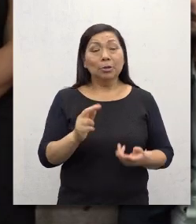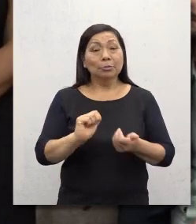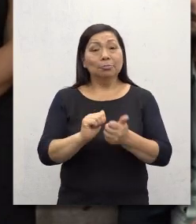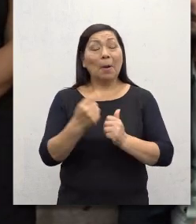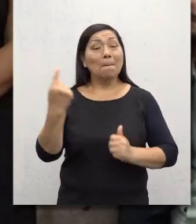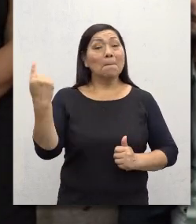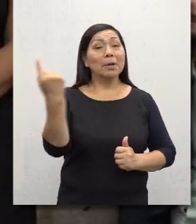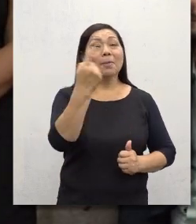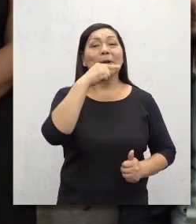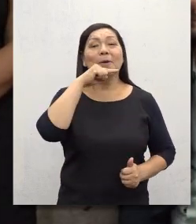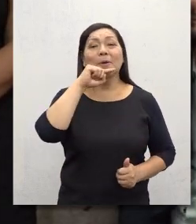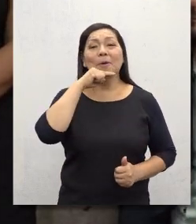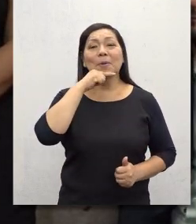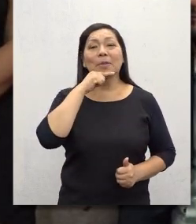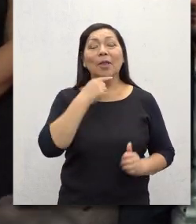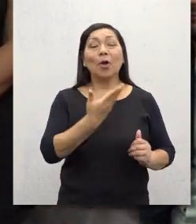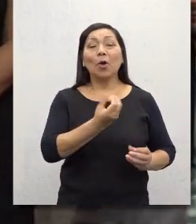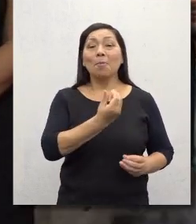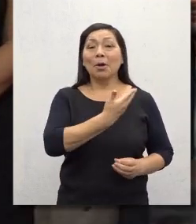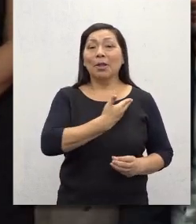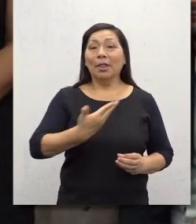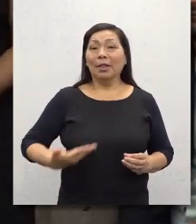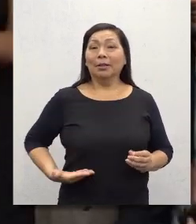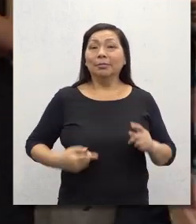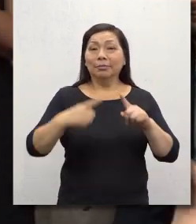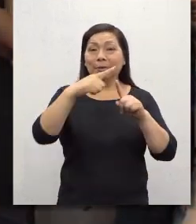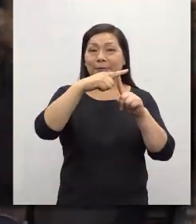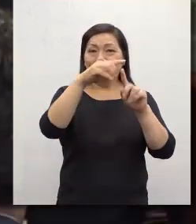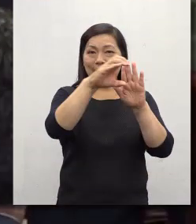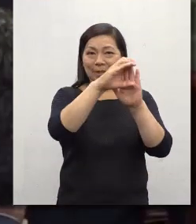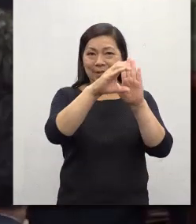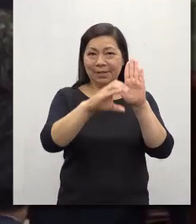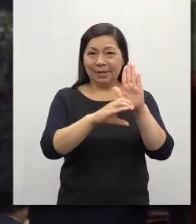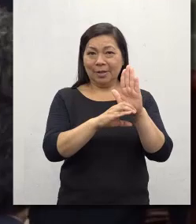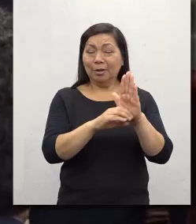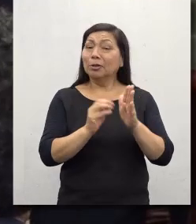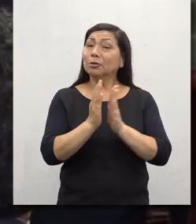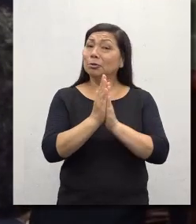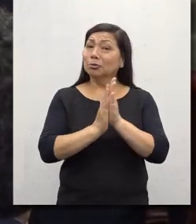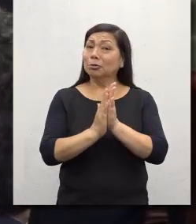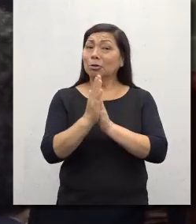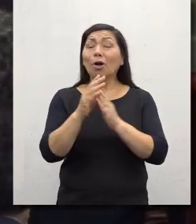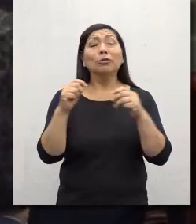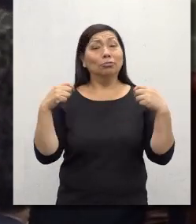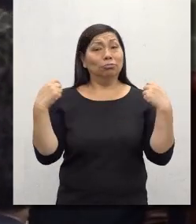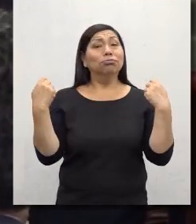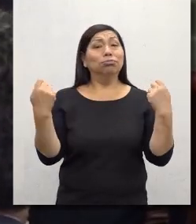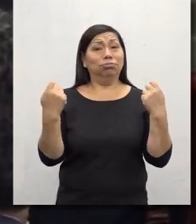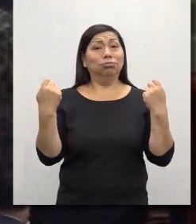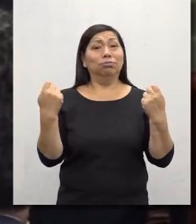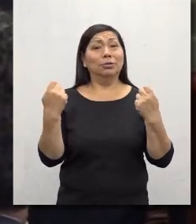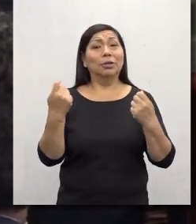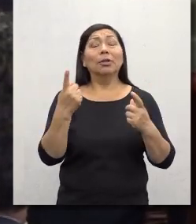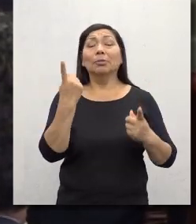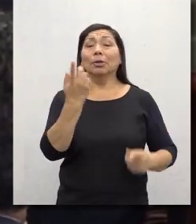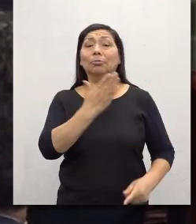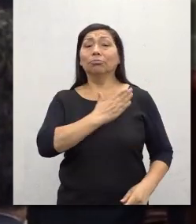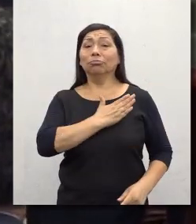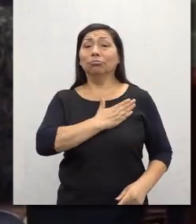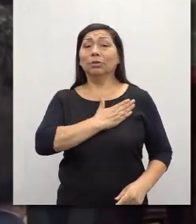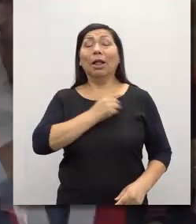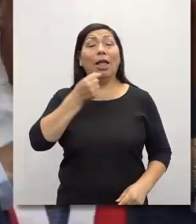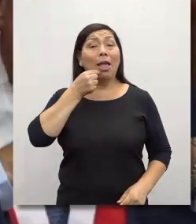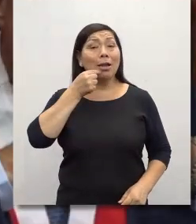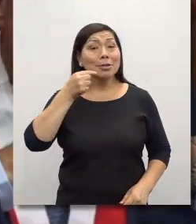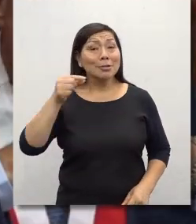convirtió en la primera mujer en presidir el Tribunal Constitucional. En una emotiva ceremonia en la que se entonó el himno nacional